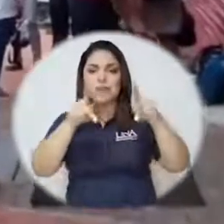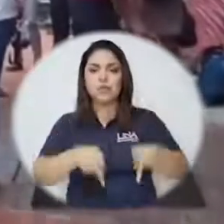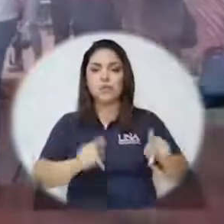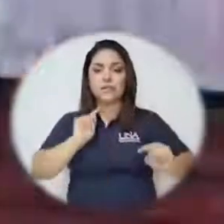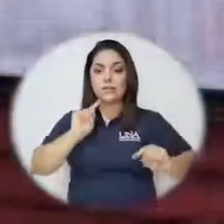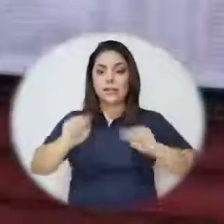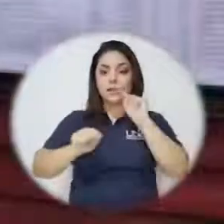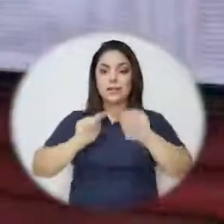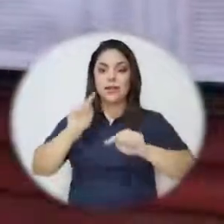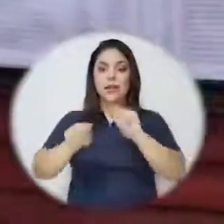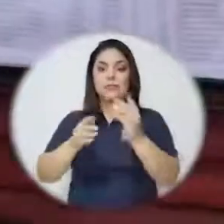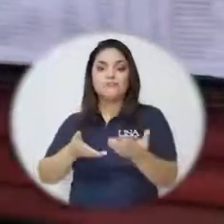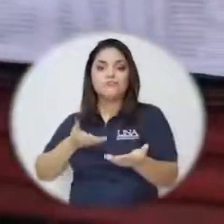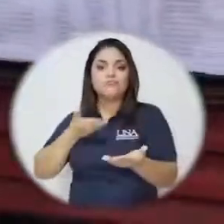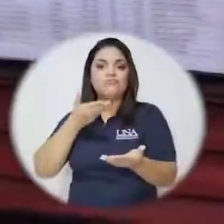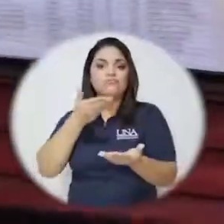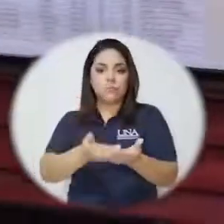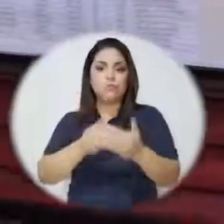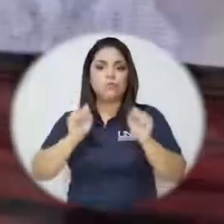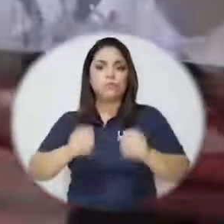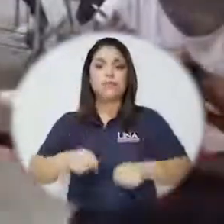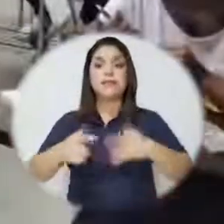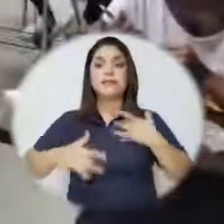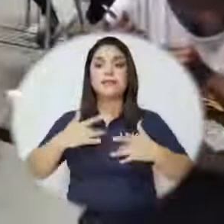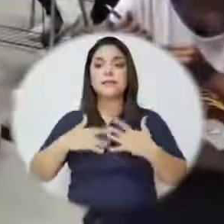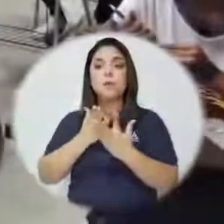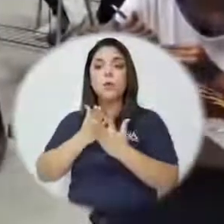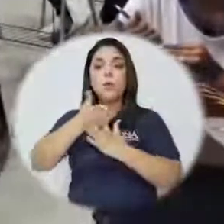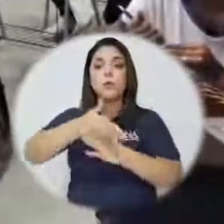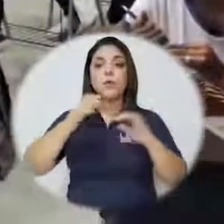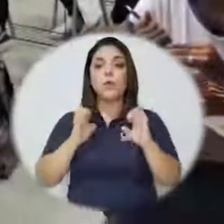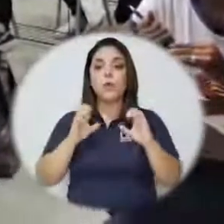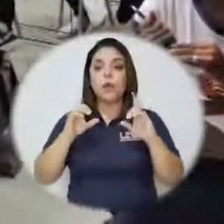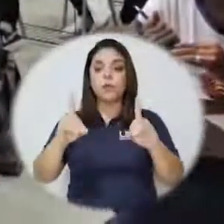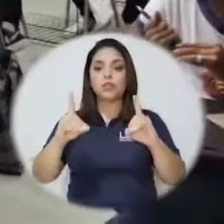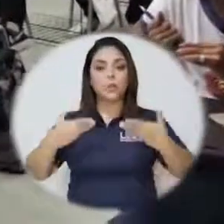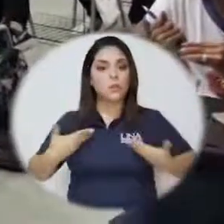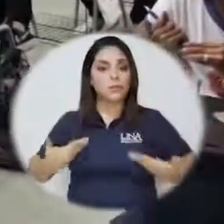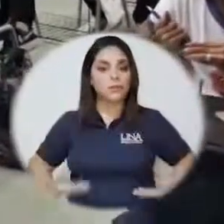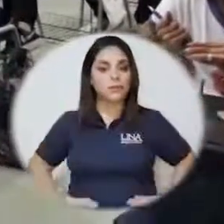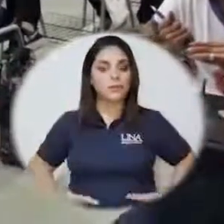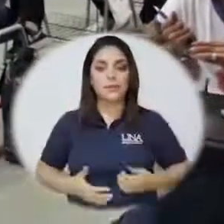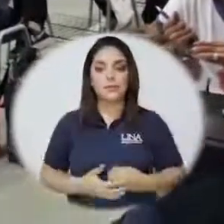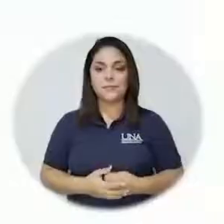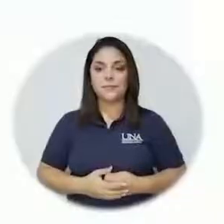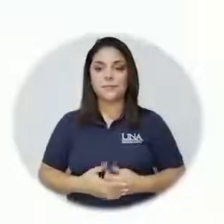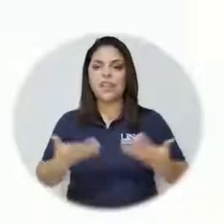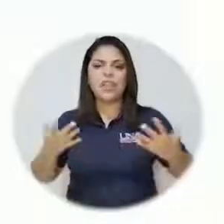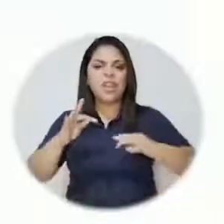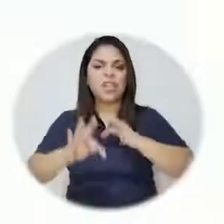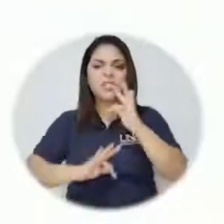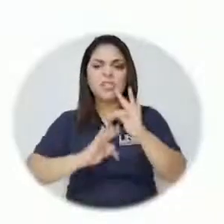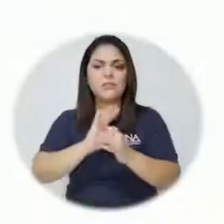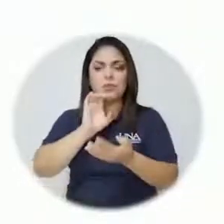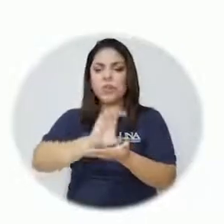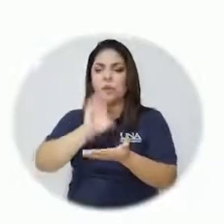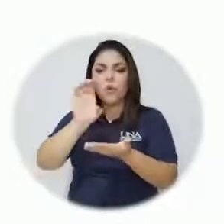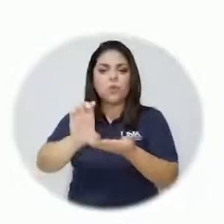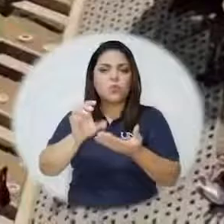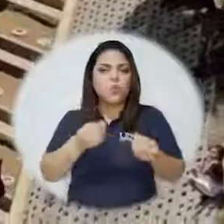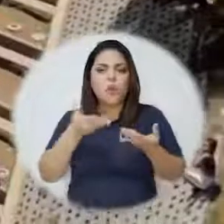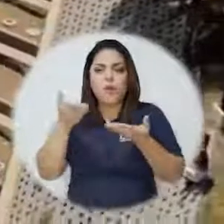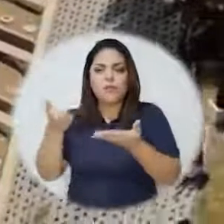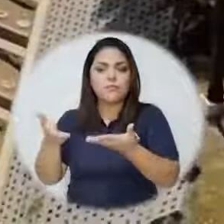personas críticas, propositivas y sensibles por medio de la educación humanística. ¿Qué tipos de cursos se